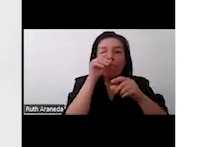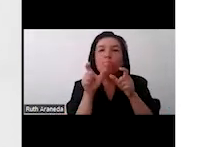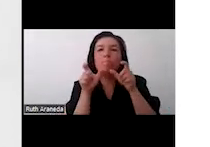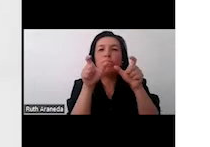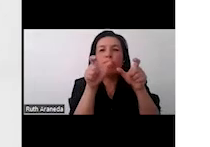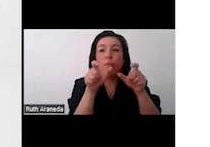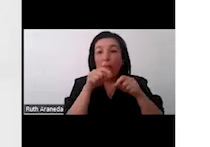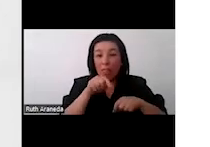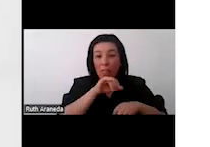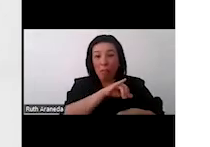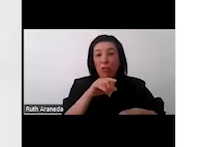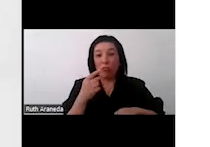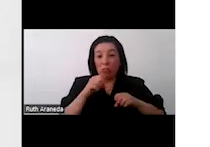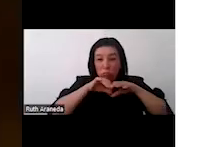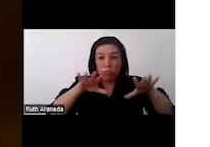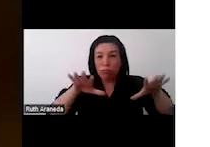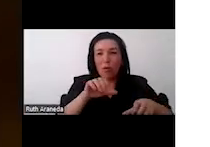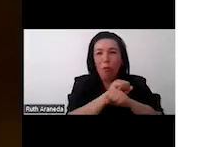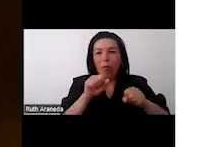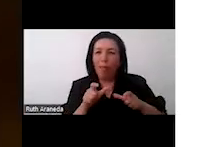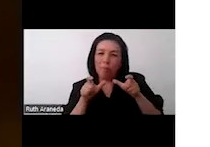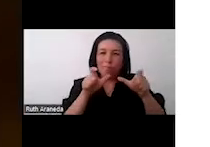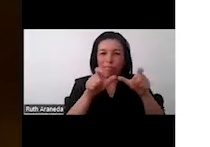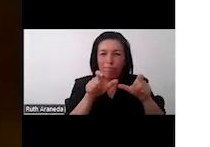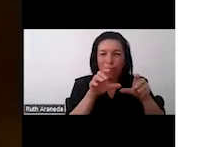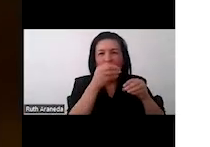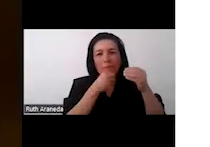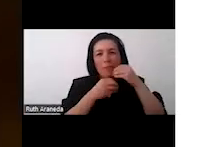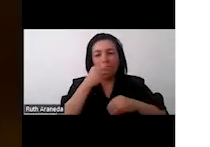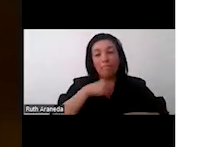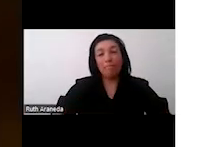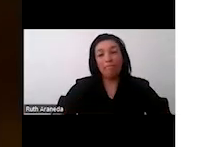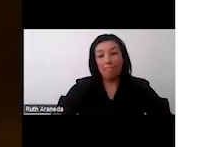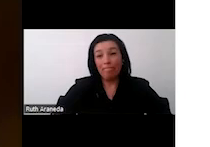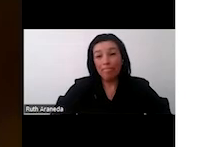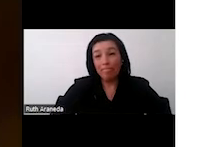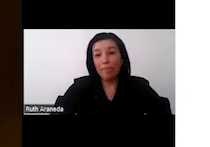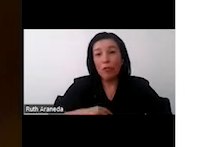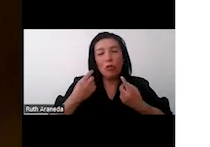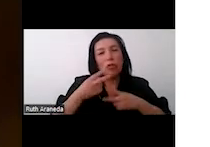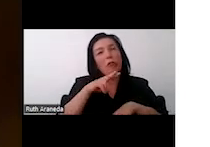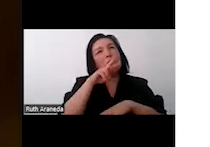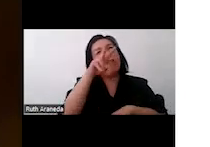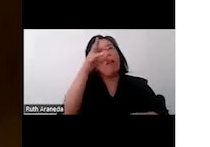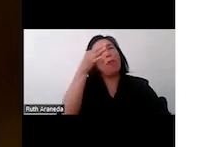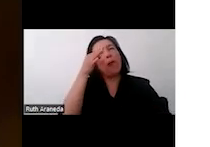muy rápidamente. Así que son súper importantes. Nosotros las admiramos, la verdad.